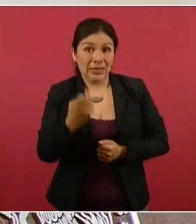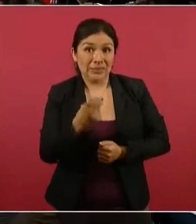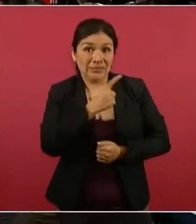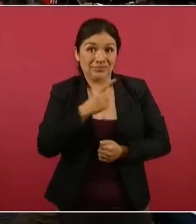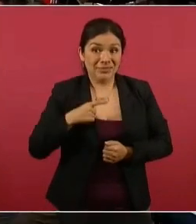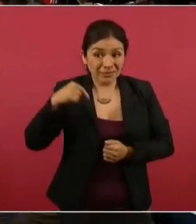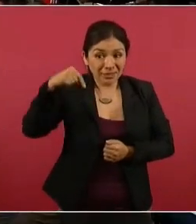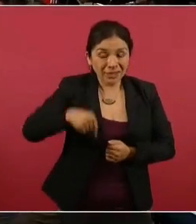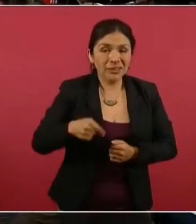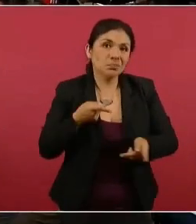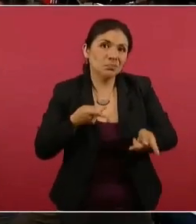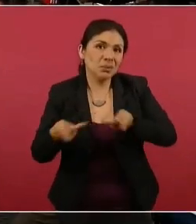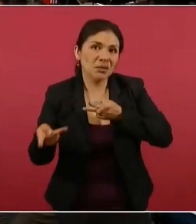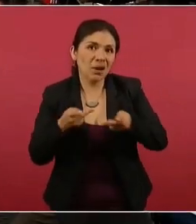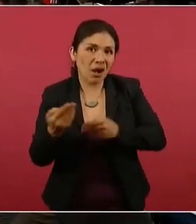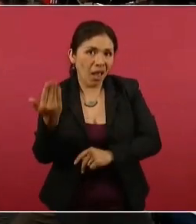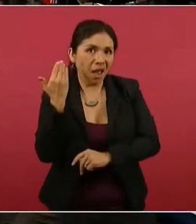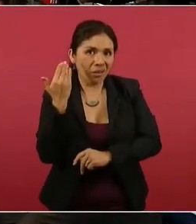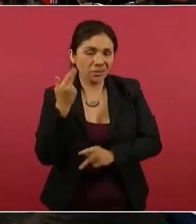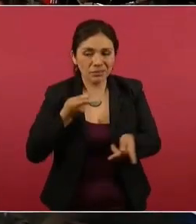prepararnos